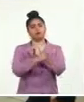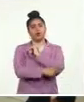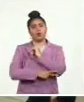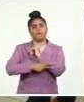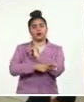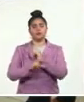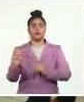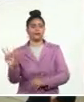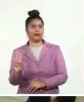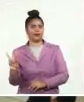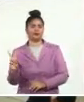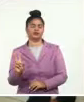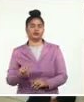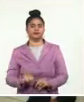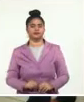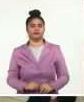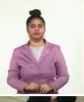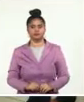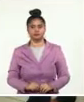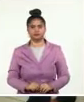ramos para el sistema informativo de la televisión cubana